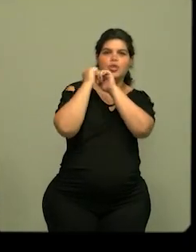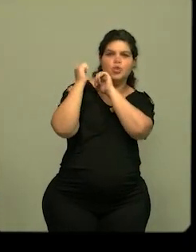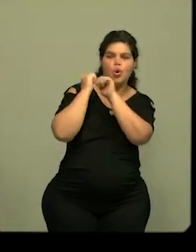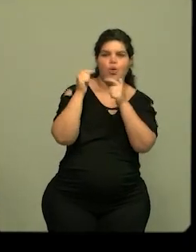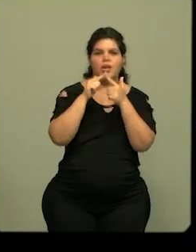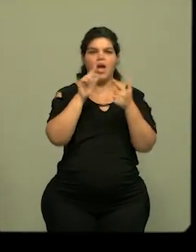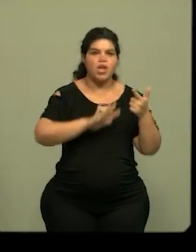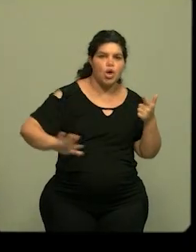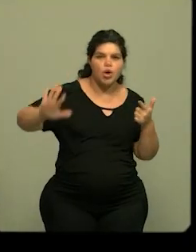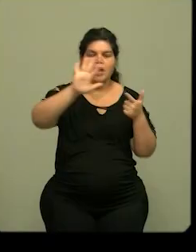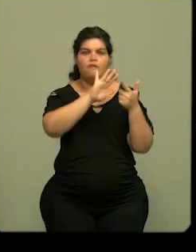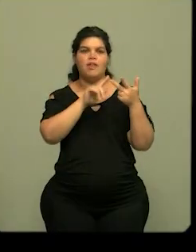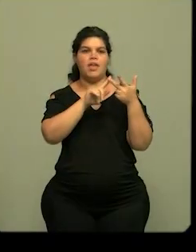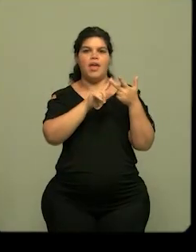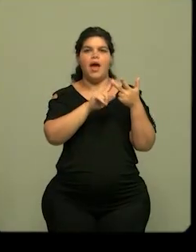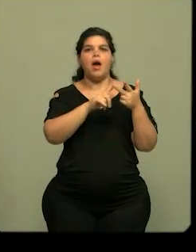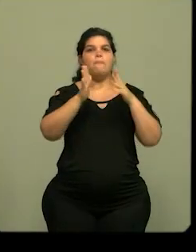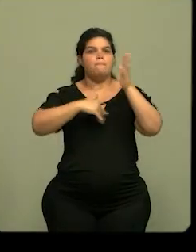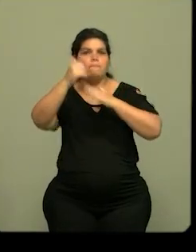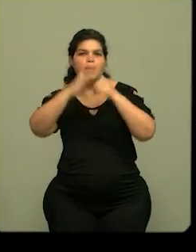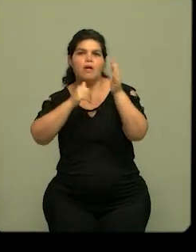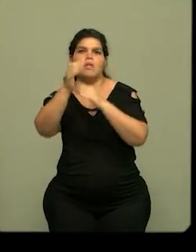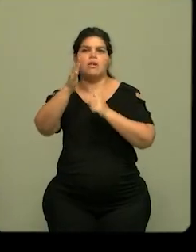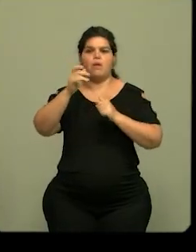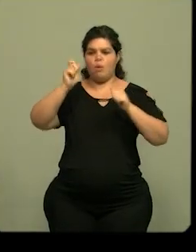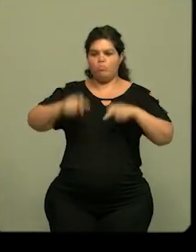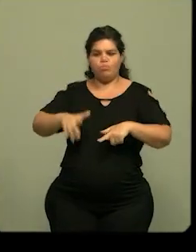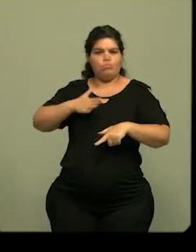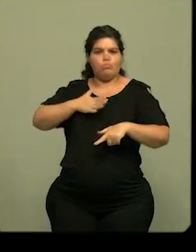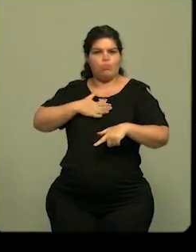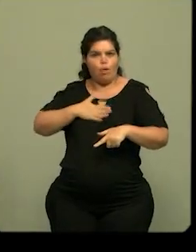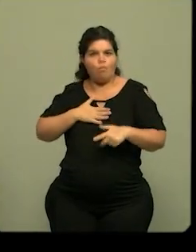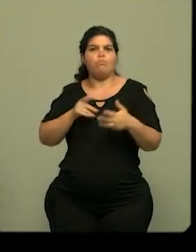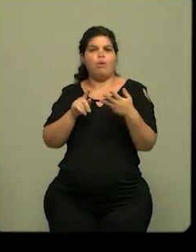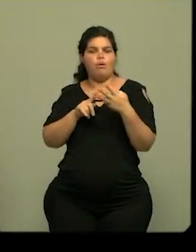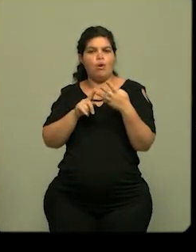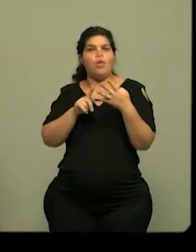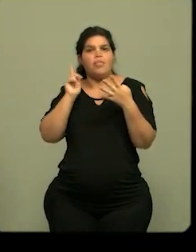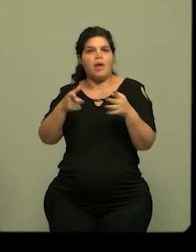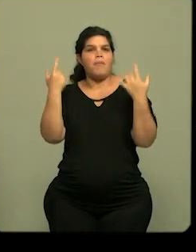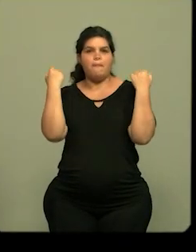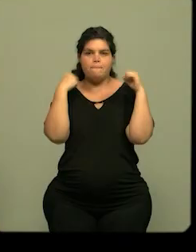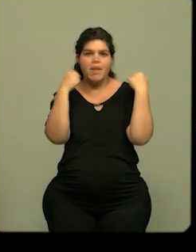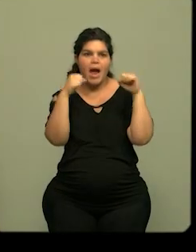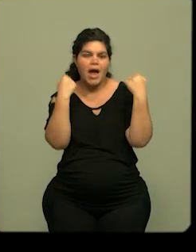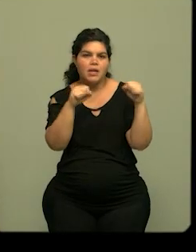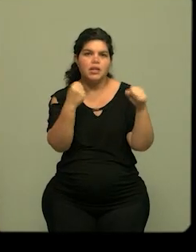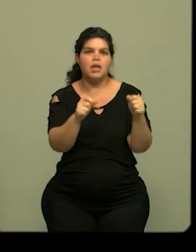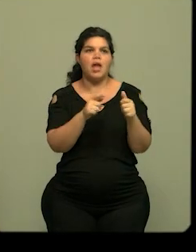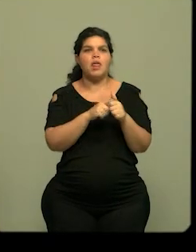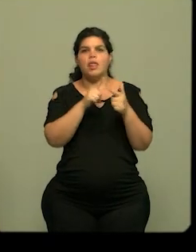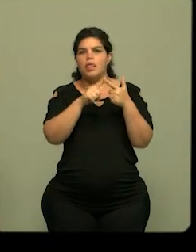geografía, Sí. por el patrimonio, la arquitectura, las materias específicas como son las prácticas, como son las